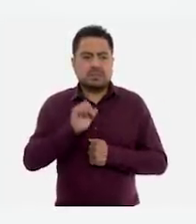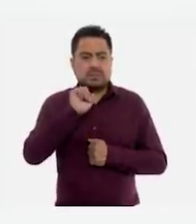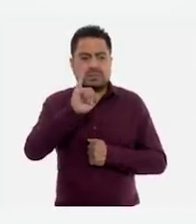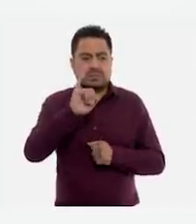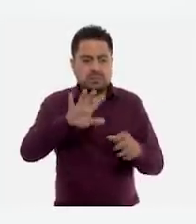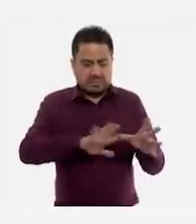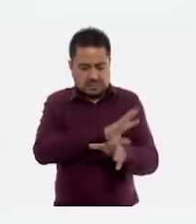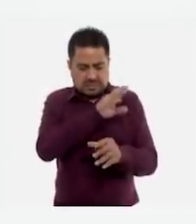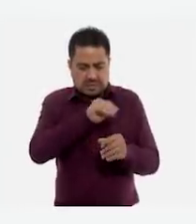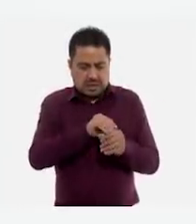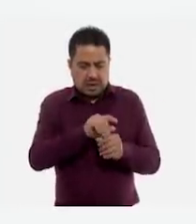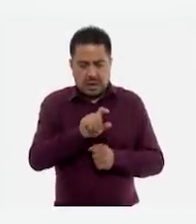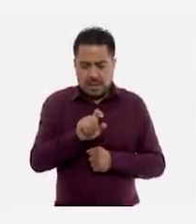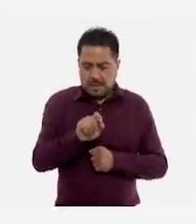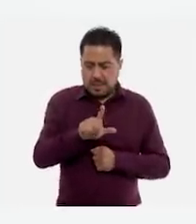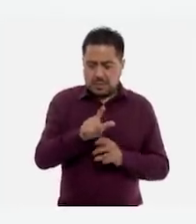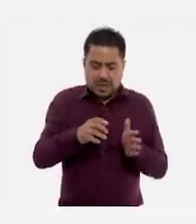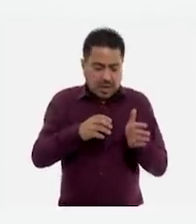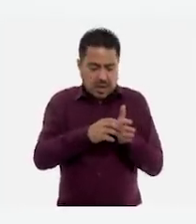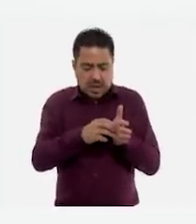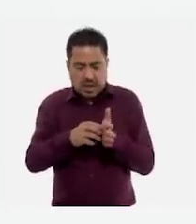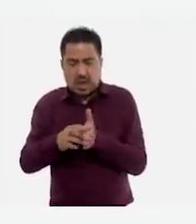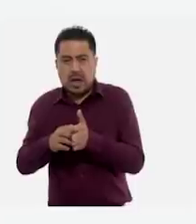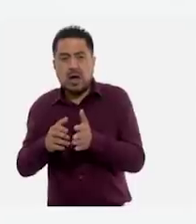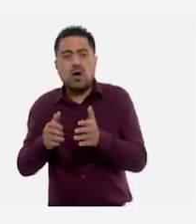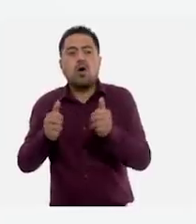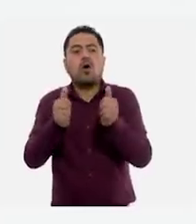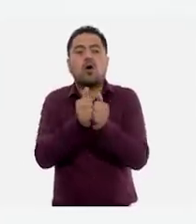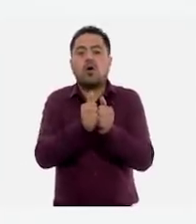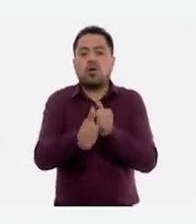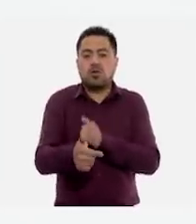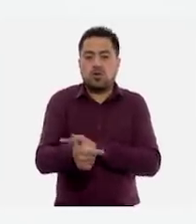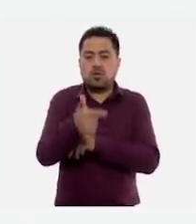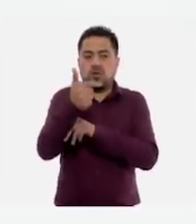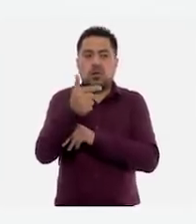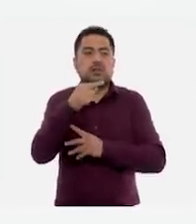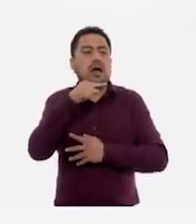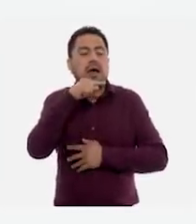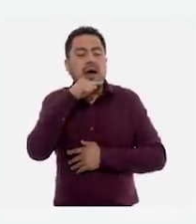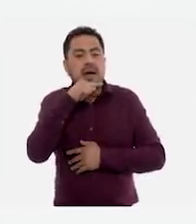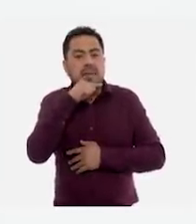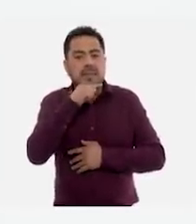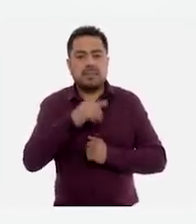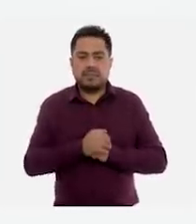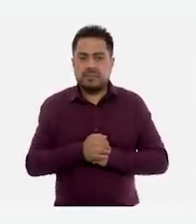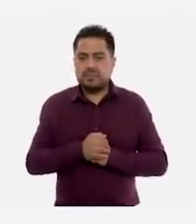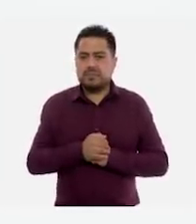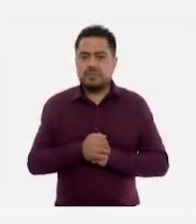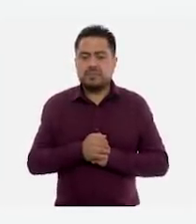llenó 27 cajas con 12 lápices... Sí.